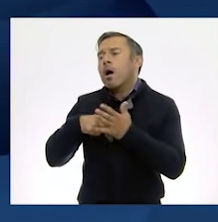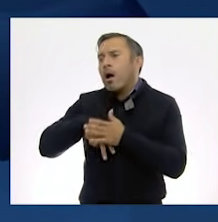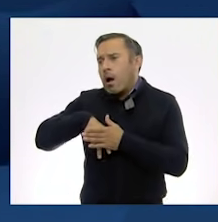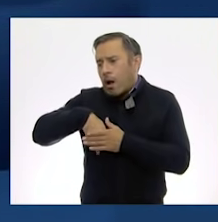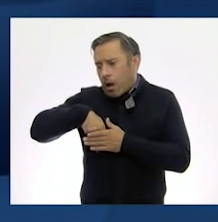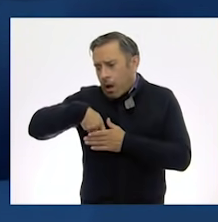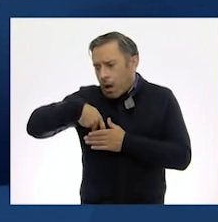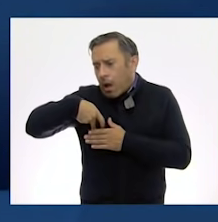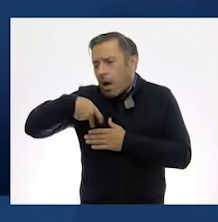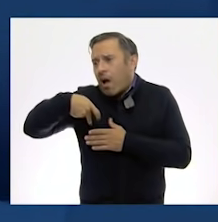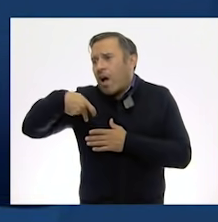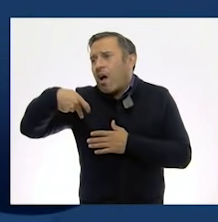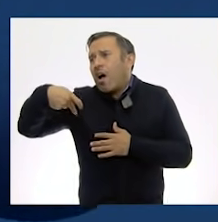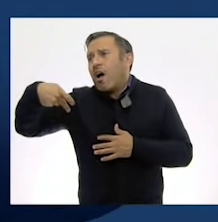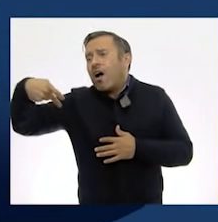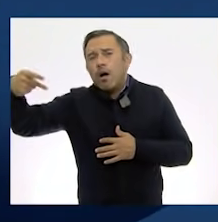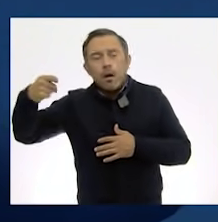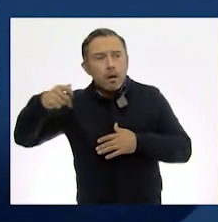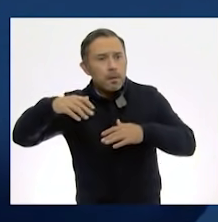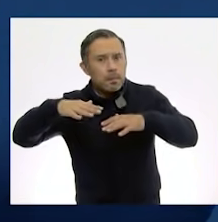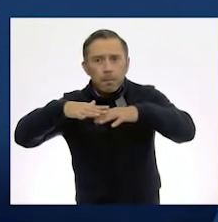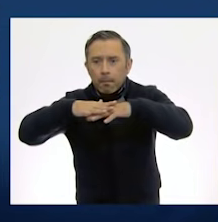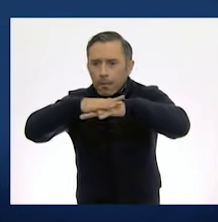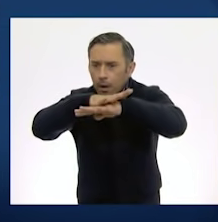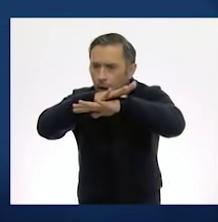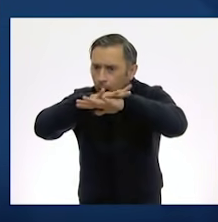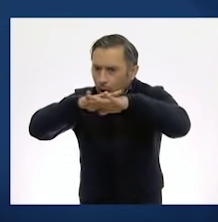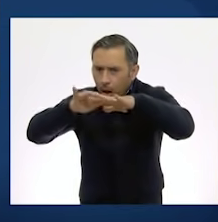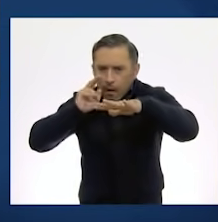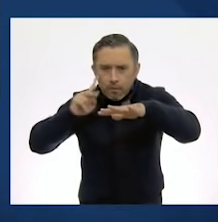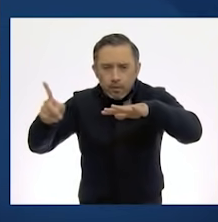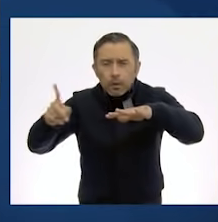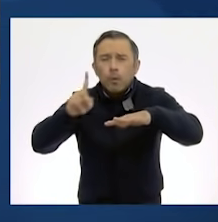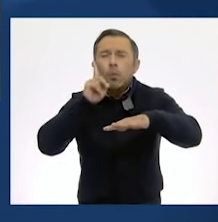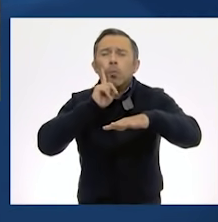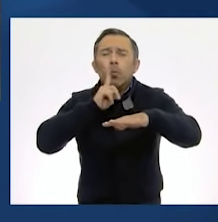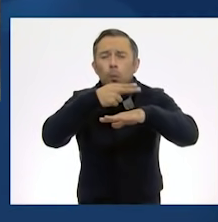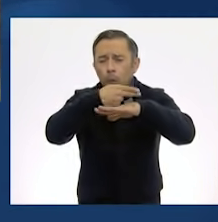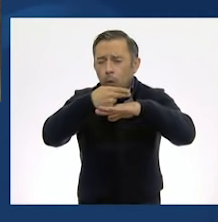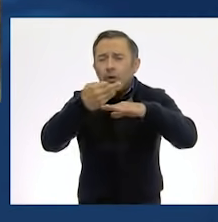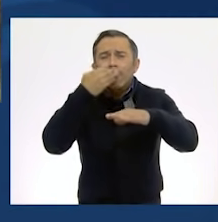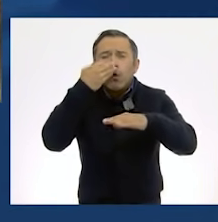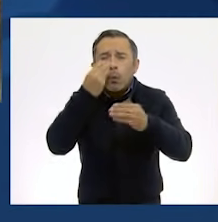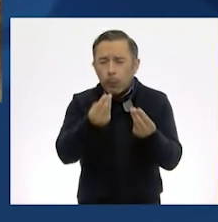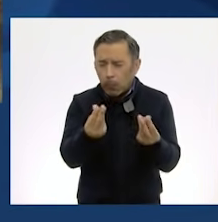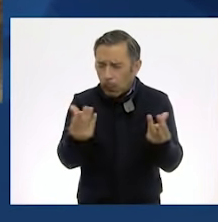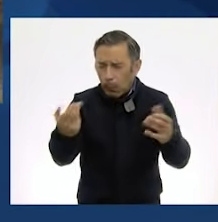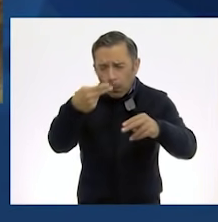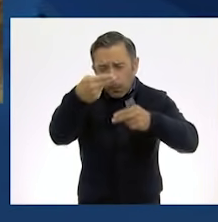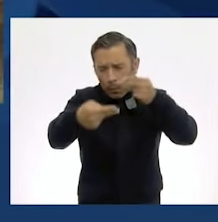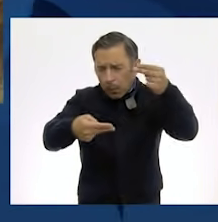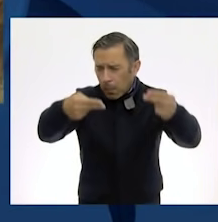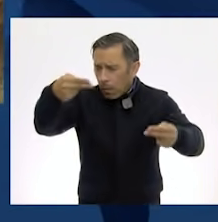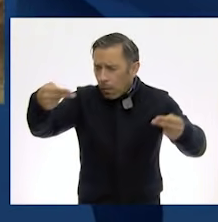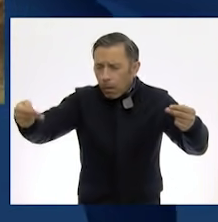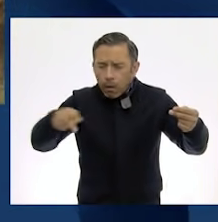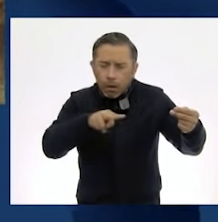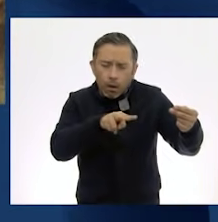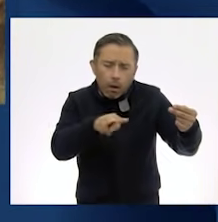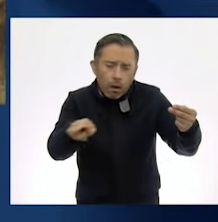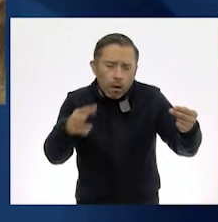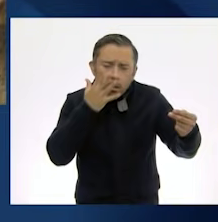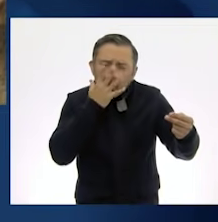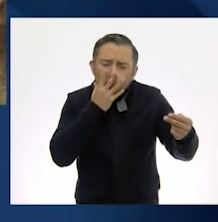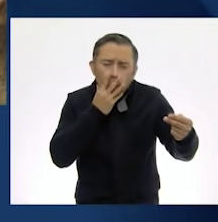playa y vio a las sirenas tendidas entre las flores, tan hermosas como jamás pudo él imaginar que